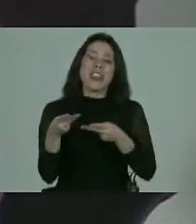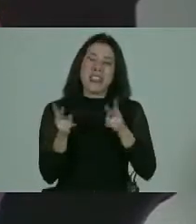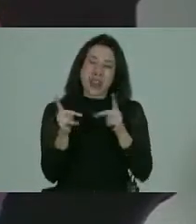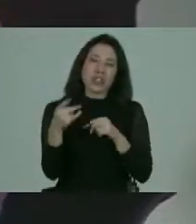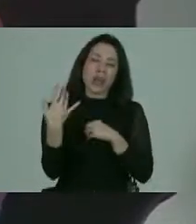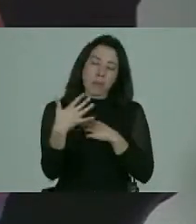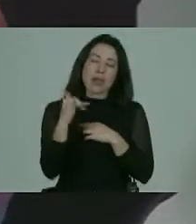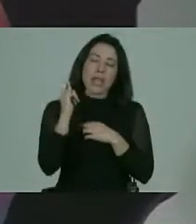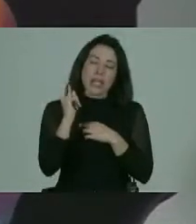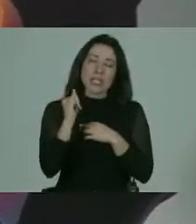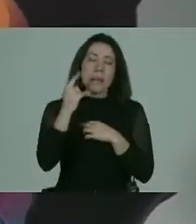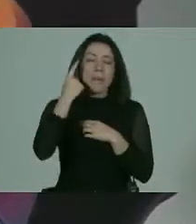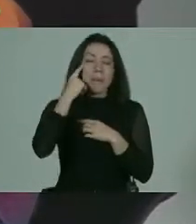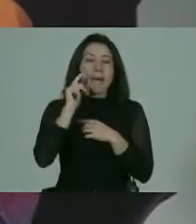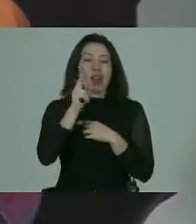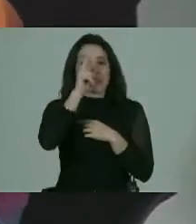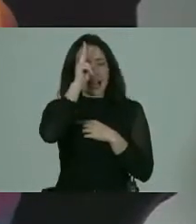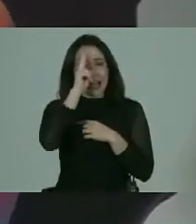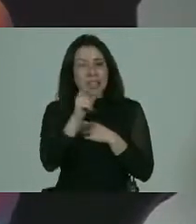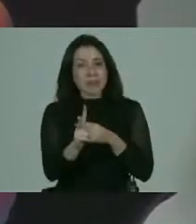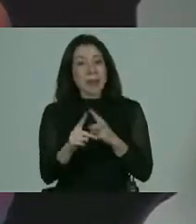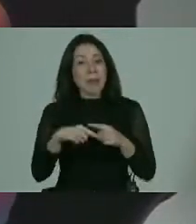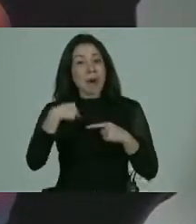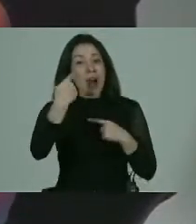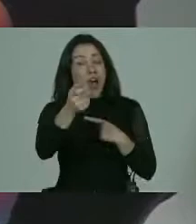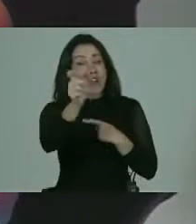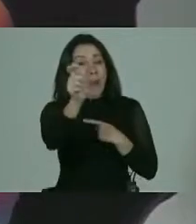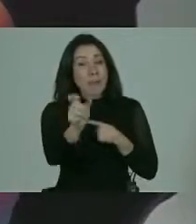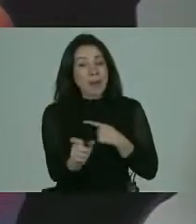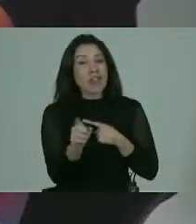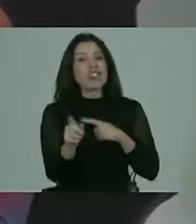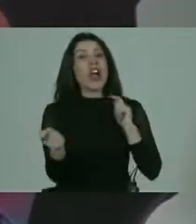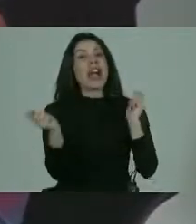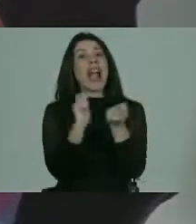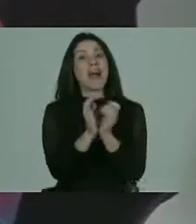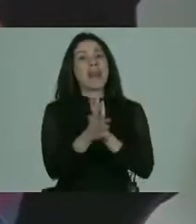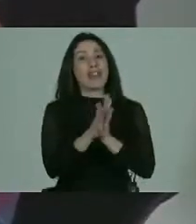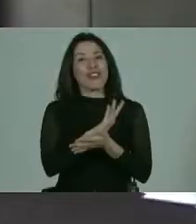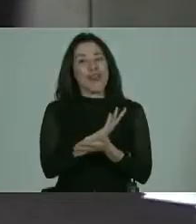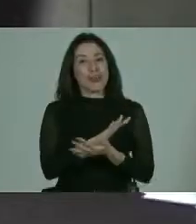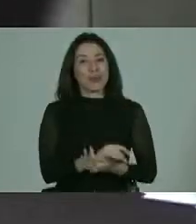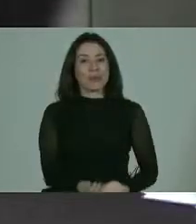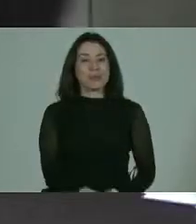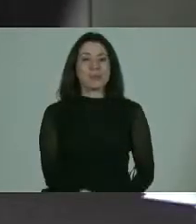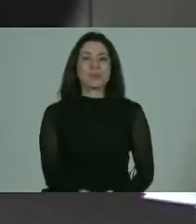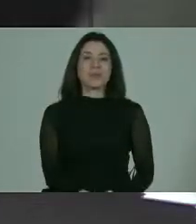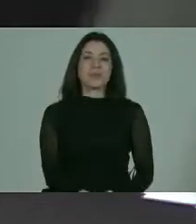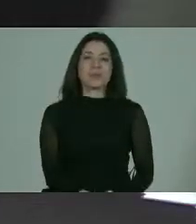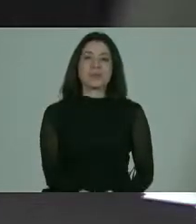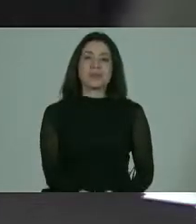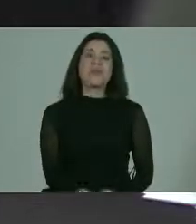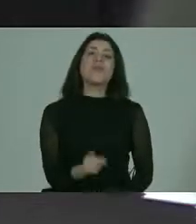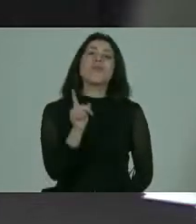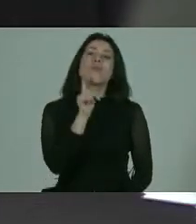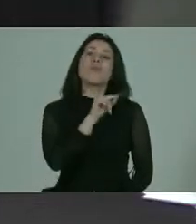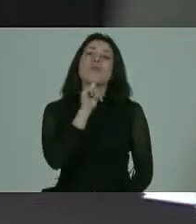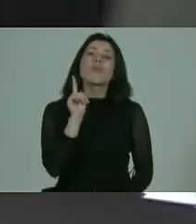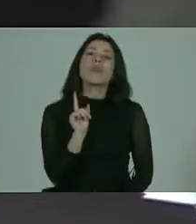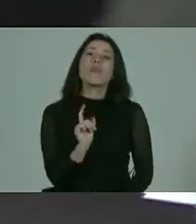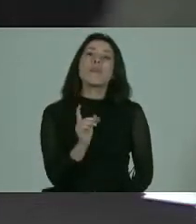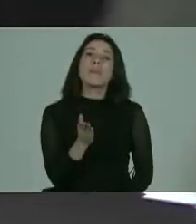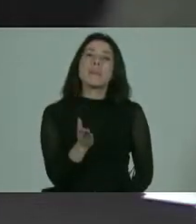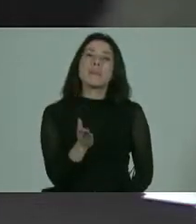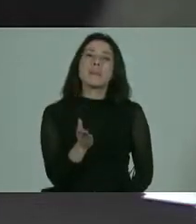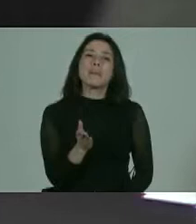muy importante pero al tener el respeto por el otro que es la base va a cambiar todo mi última pregunta para usted' guys